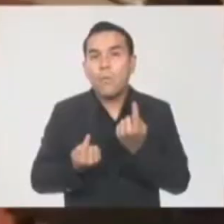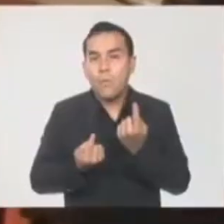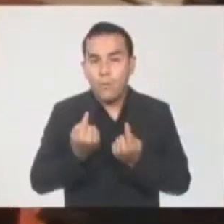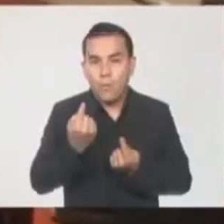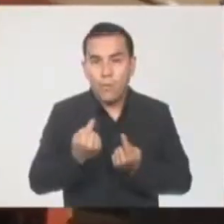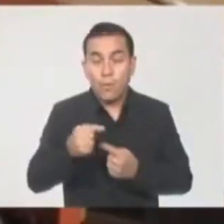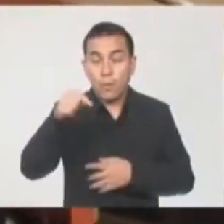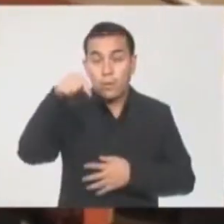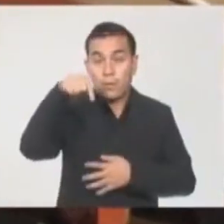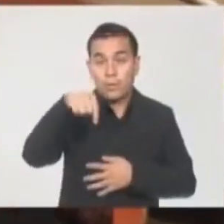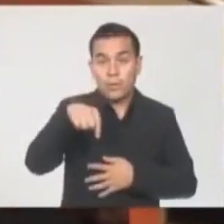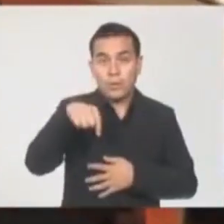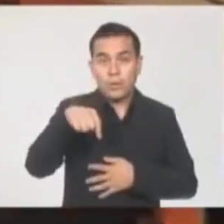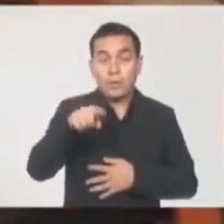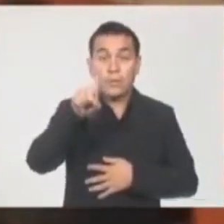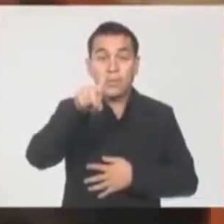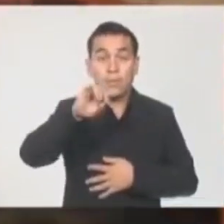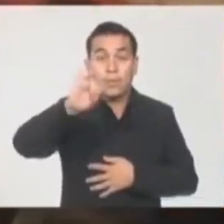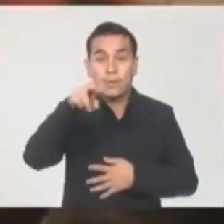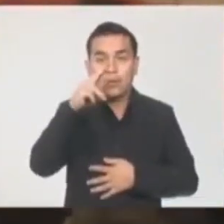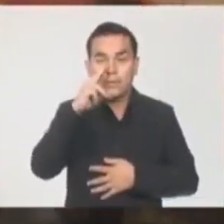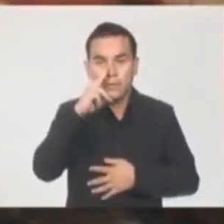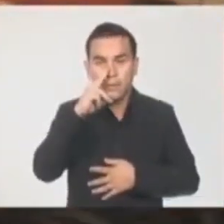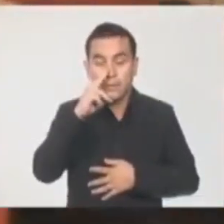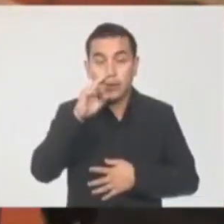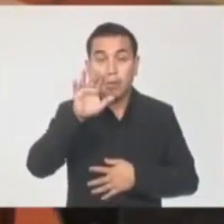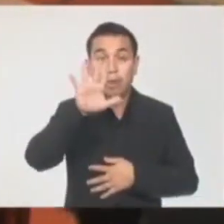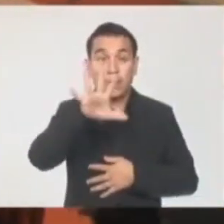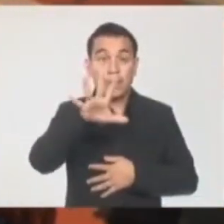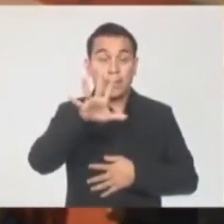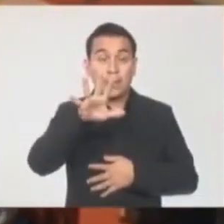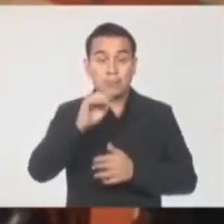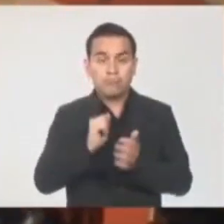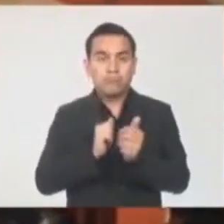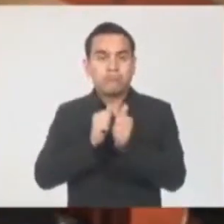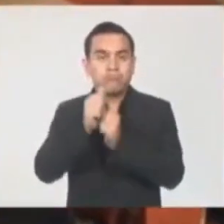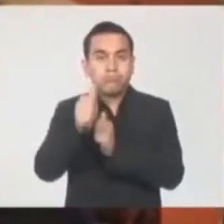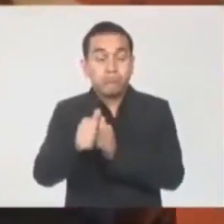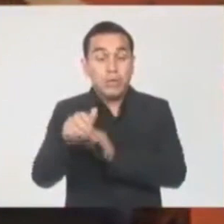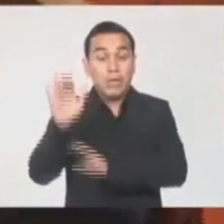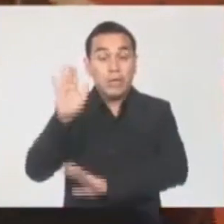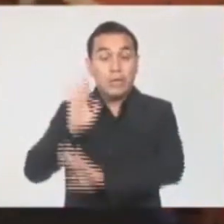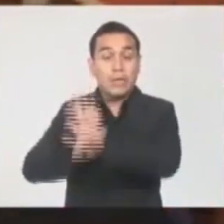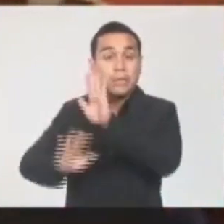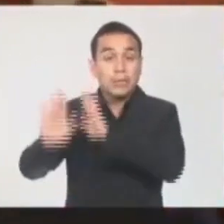Y hoy, este 1 de junio, es el quinto paso de nuestra historia.